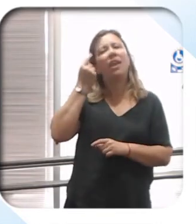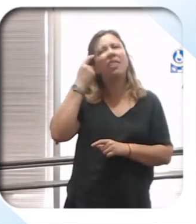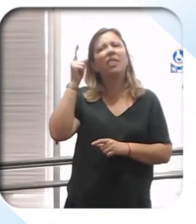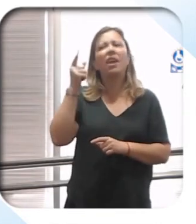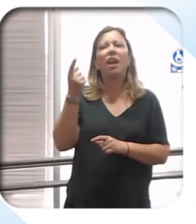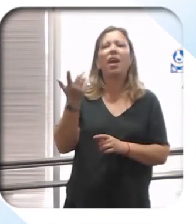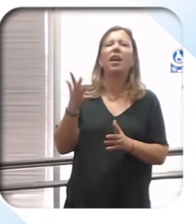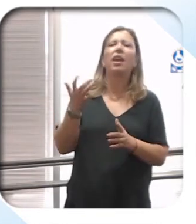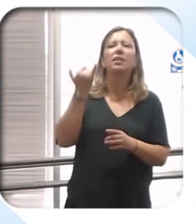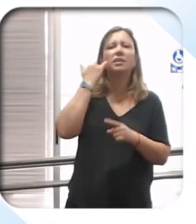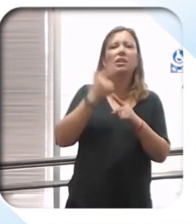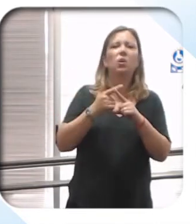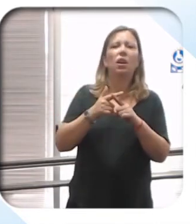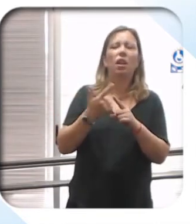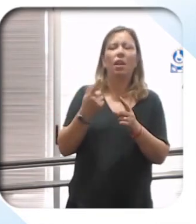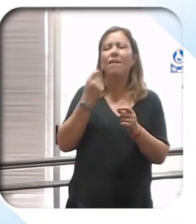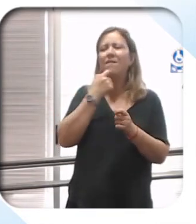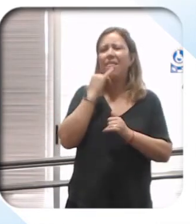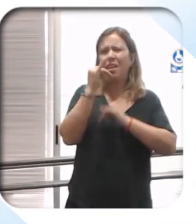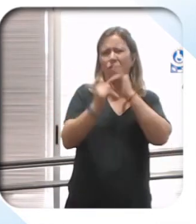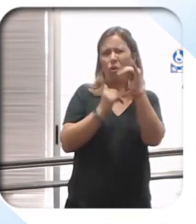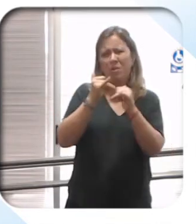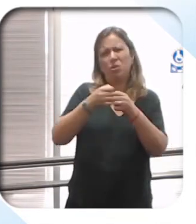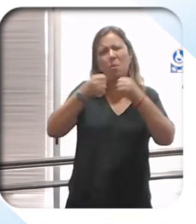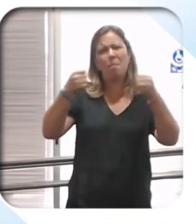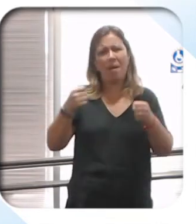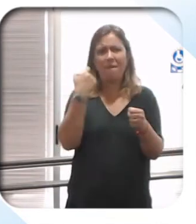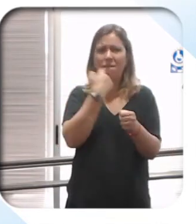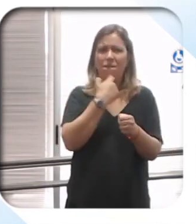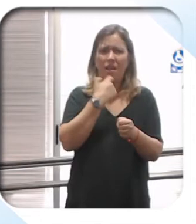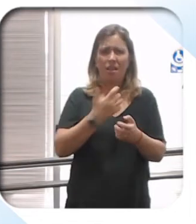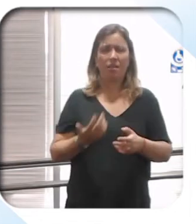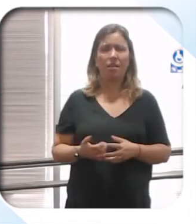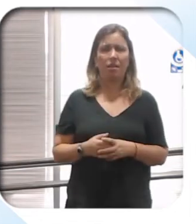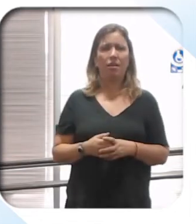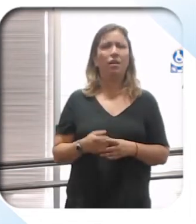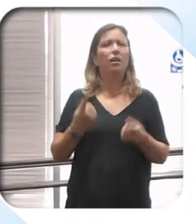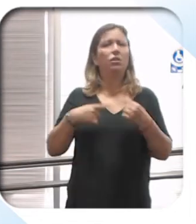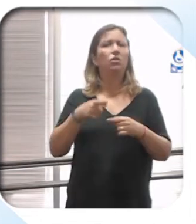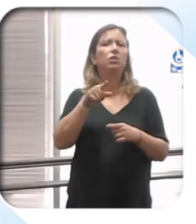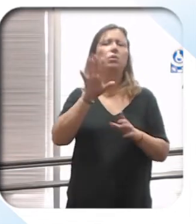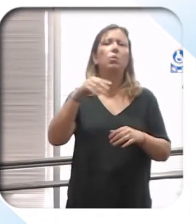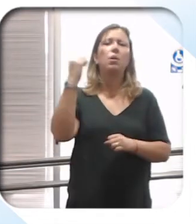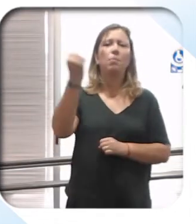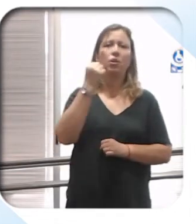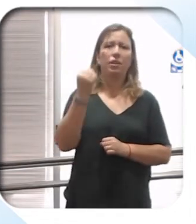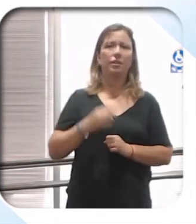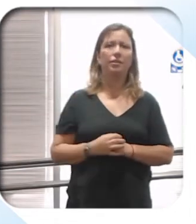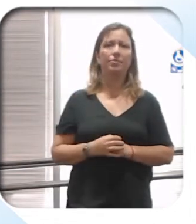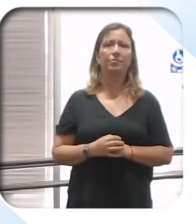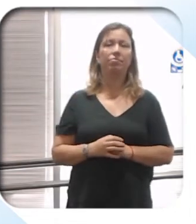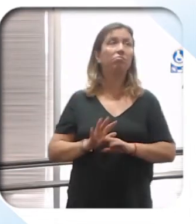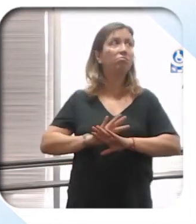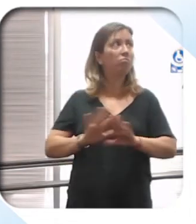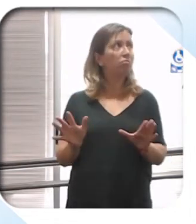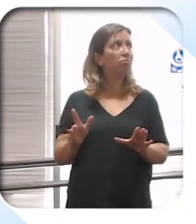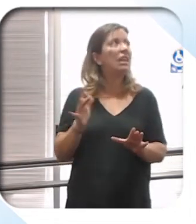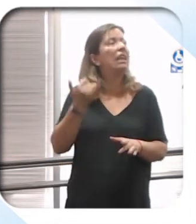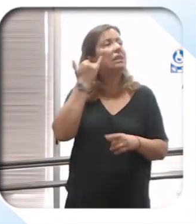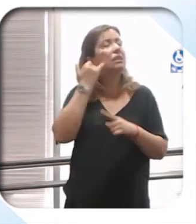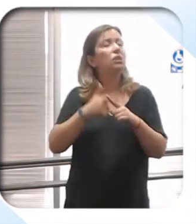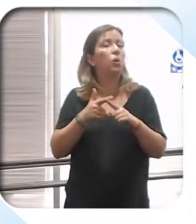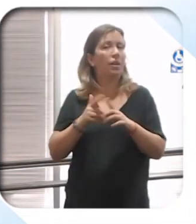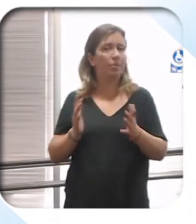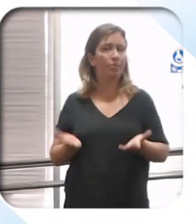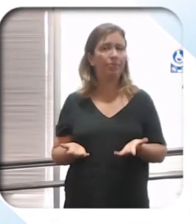lo que es la sexualidad. Y es todo esto y mucho más. Entonces me parece que es importante. Bueno, pero ¿qué es la